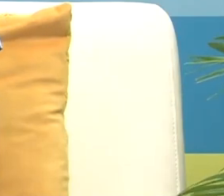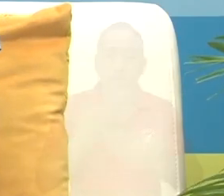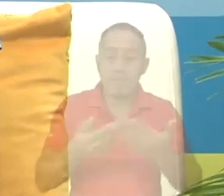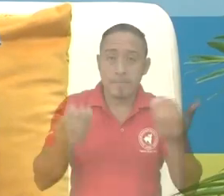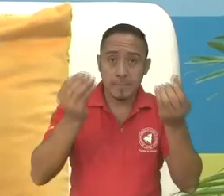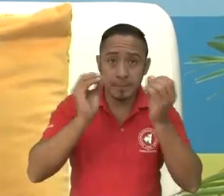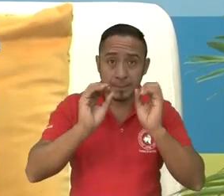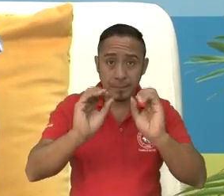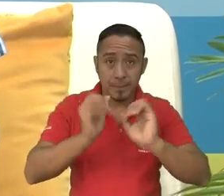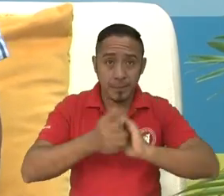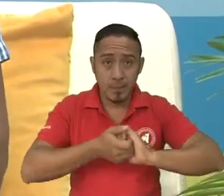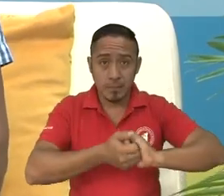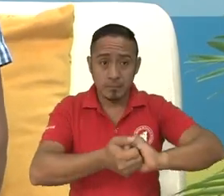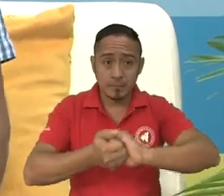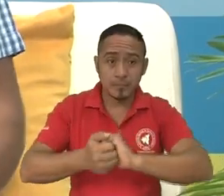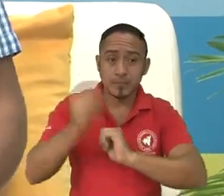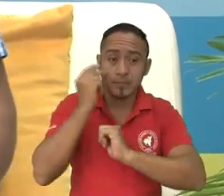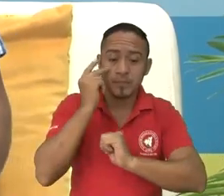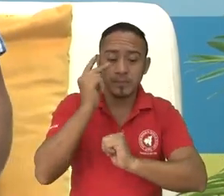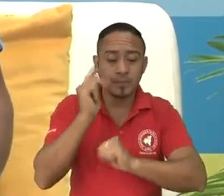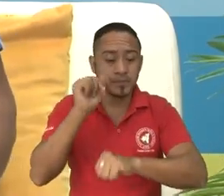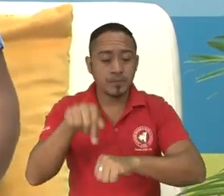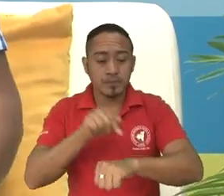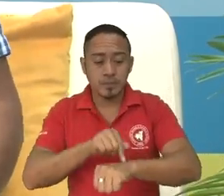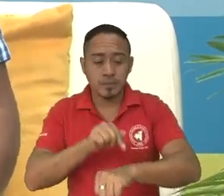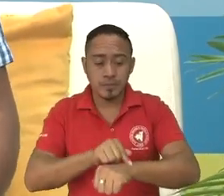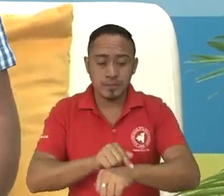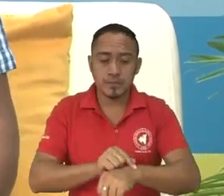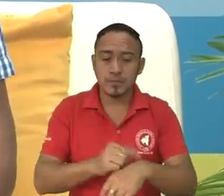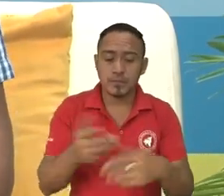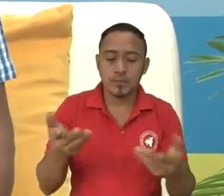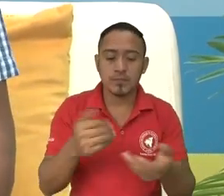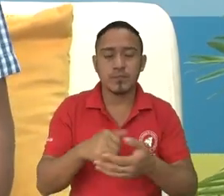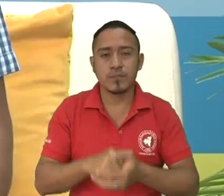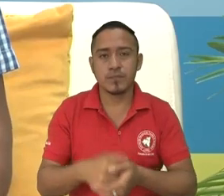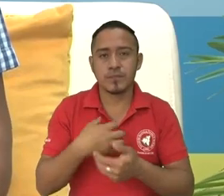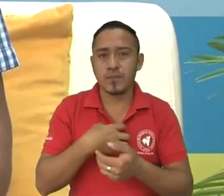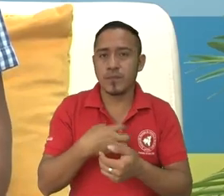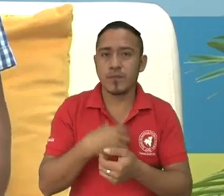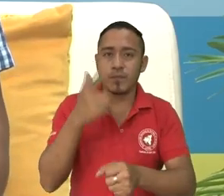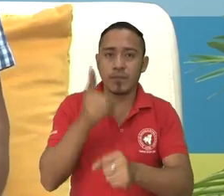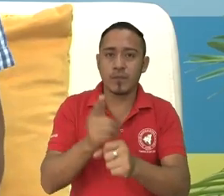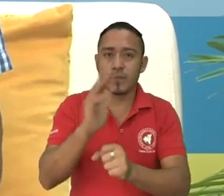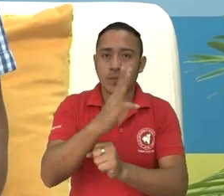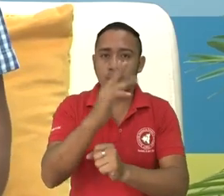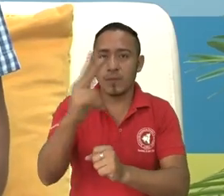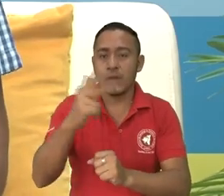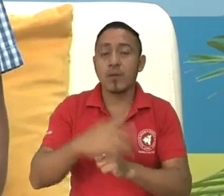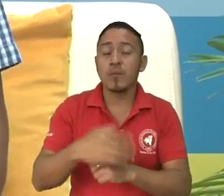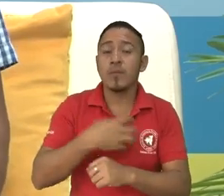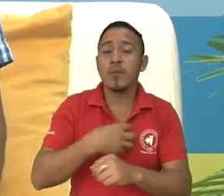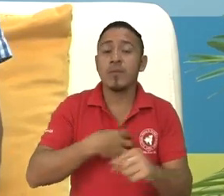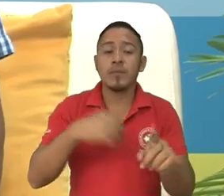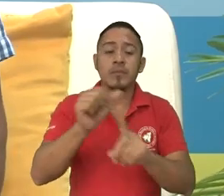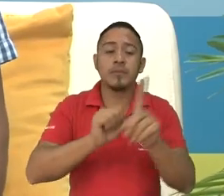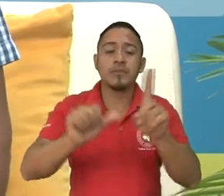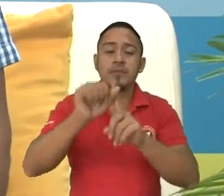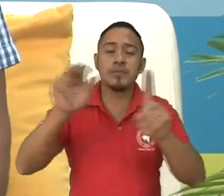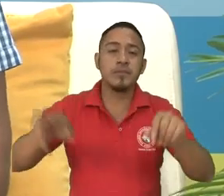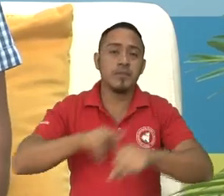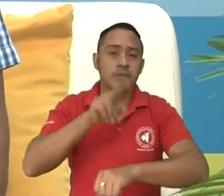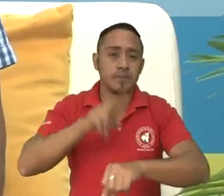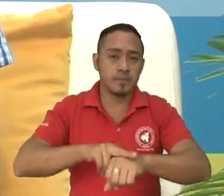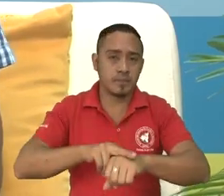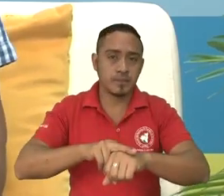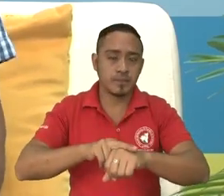Muy buenas tardes, amigos y amigas que nos sintonizan a esta hora a través de la señal del canal 98, el canal parlamentario, el canal